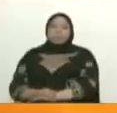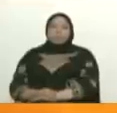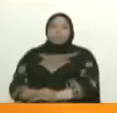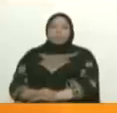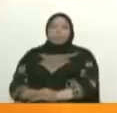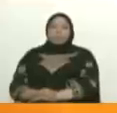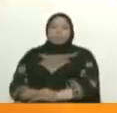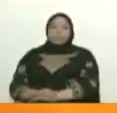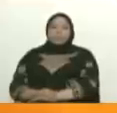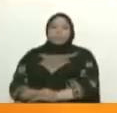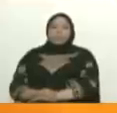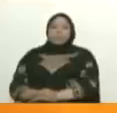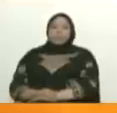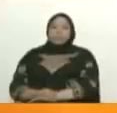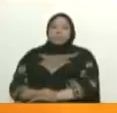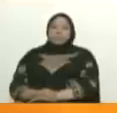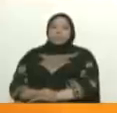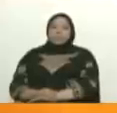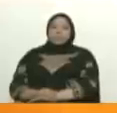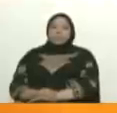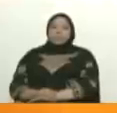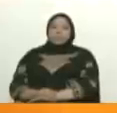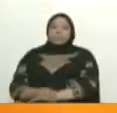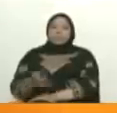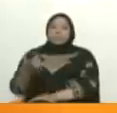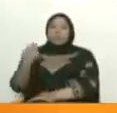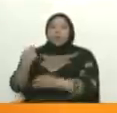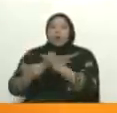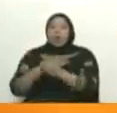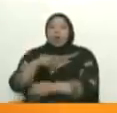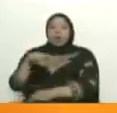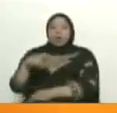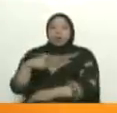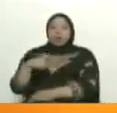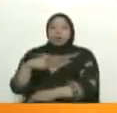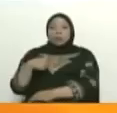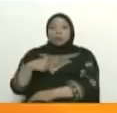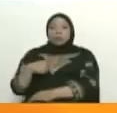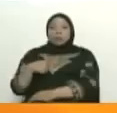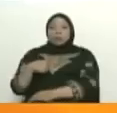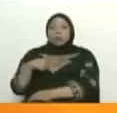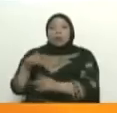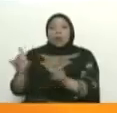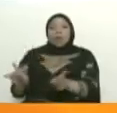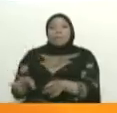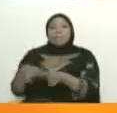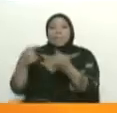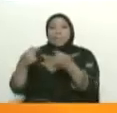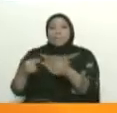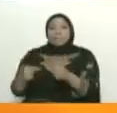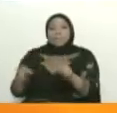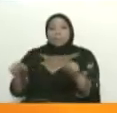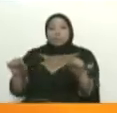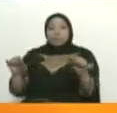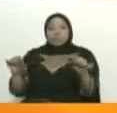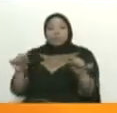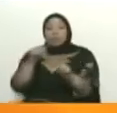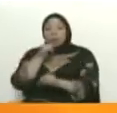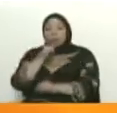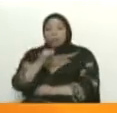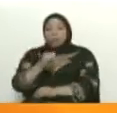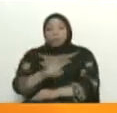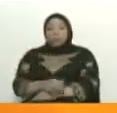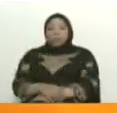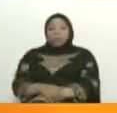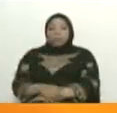podría discurrir con alguna abundancia de Tibisay la música, en una